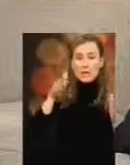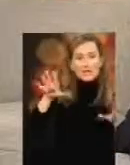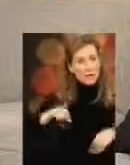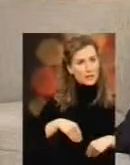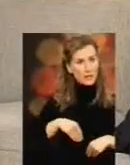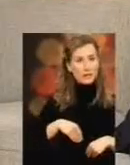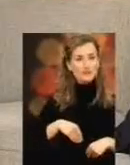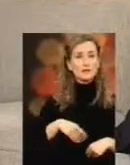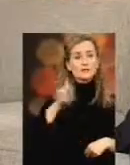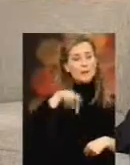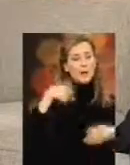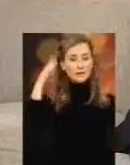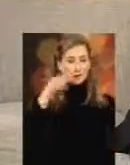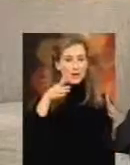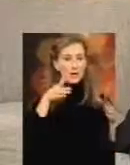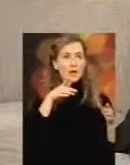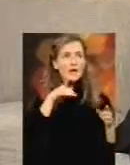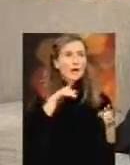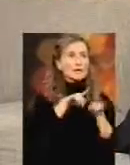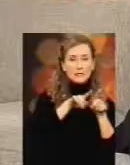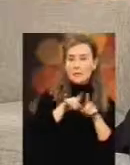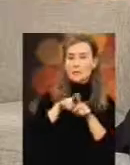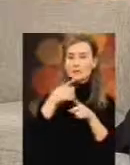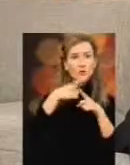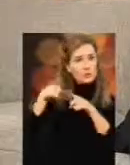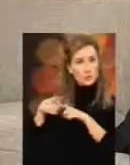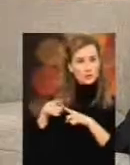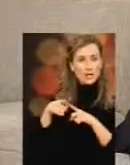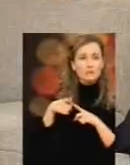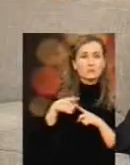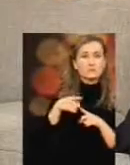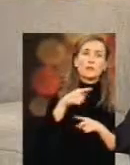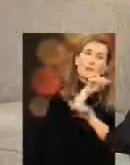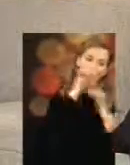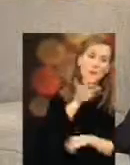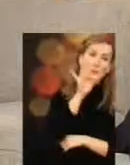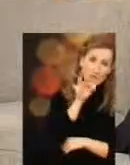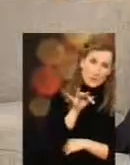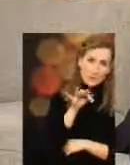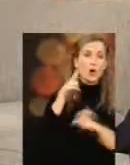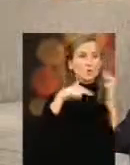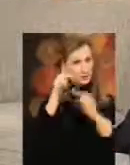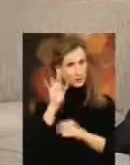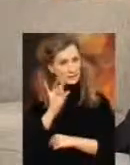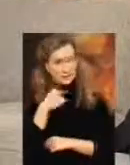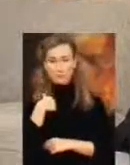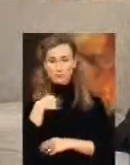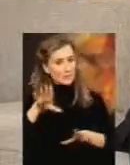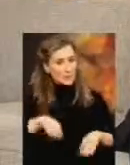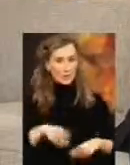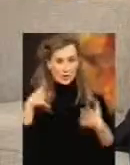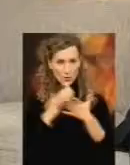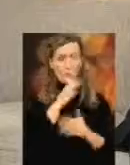aceptar sugerencias, a atender a las críticas que se hagan de forma positiva, de forma